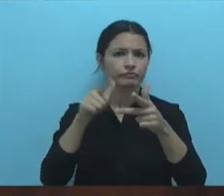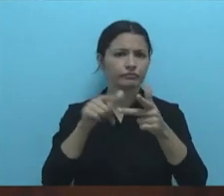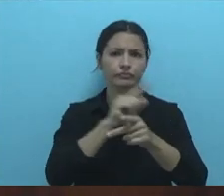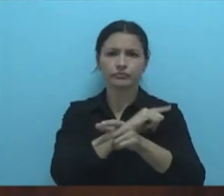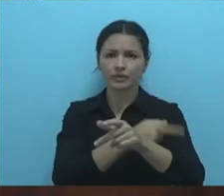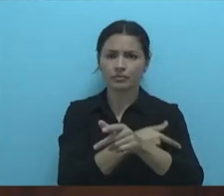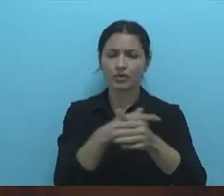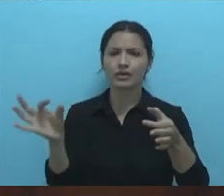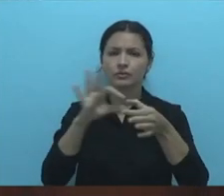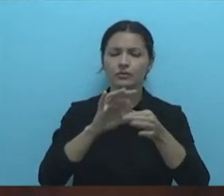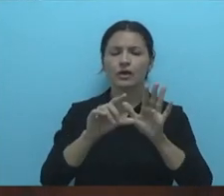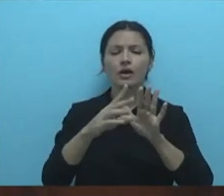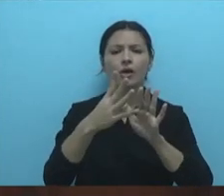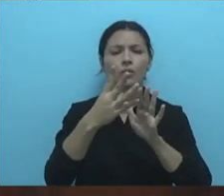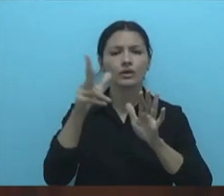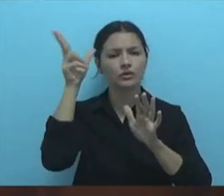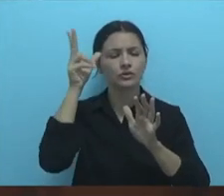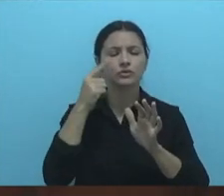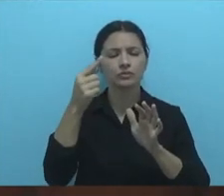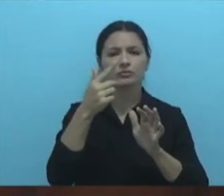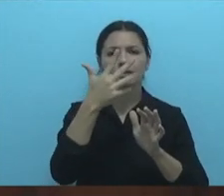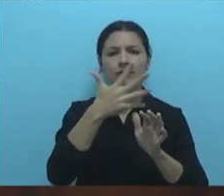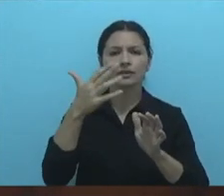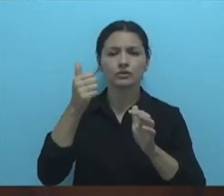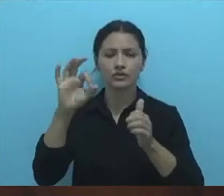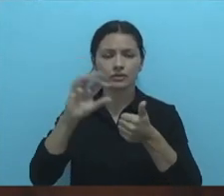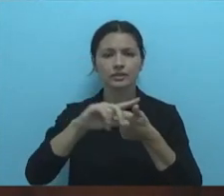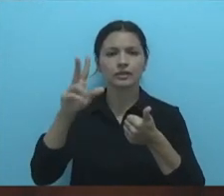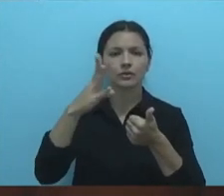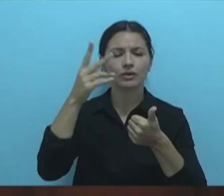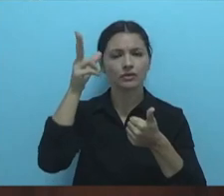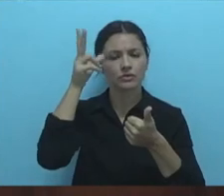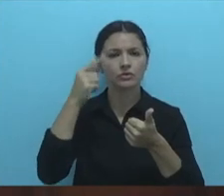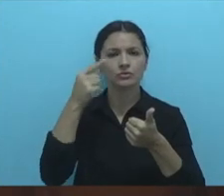yo adjunto los expedientes 48.560 y 48.908